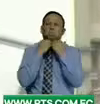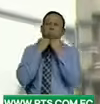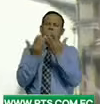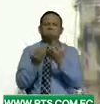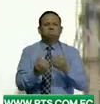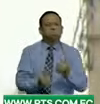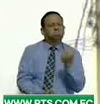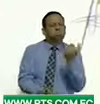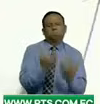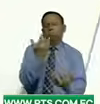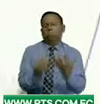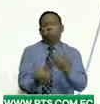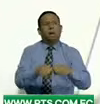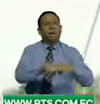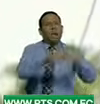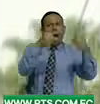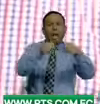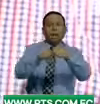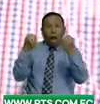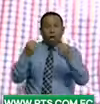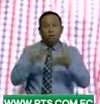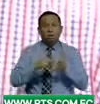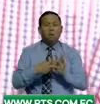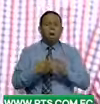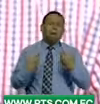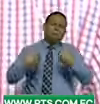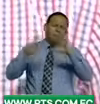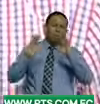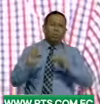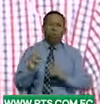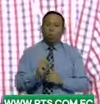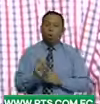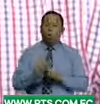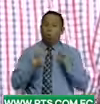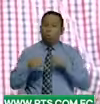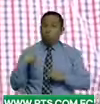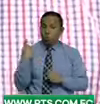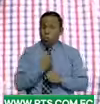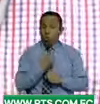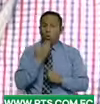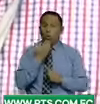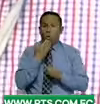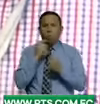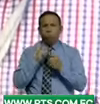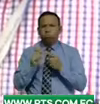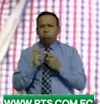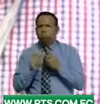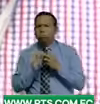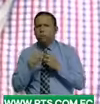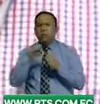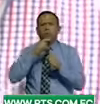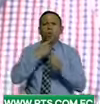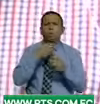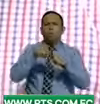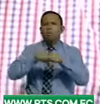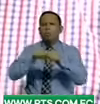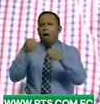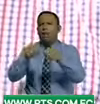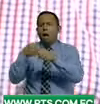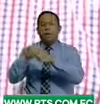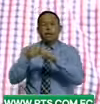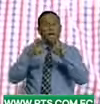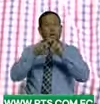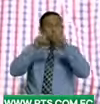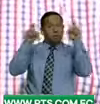infraestructura no quedará impune. Y se logran contabilizar los costos por estas afectaciones, CENEL va